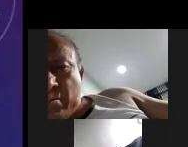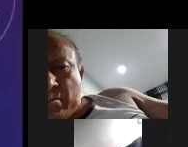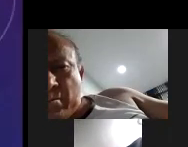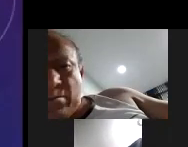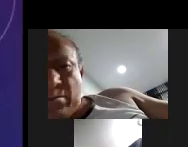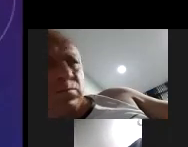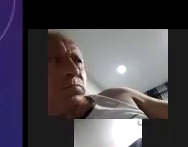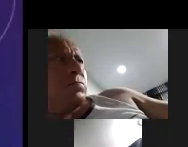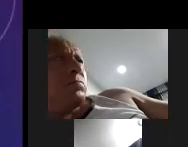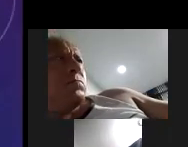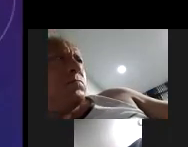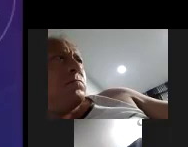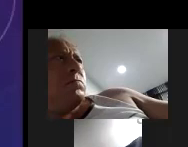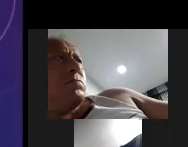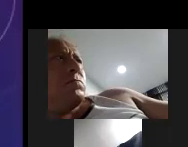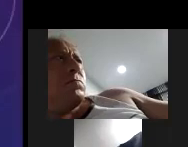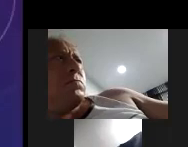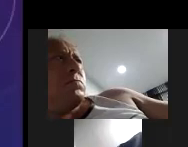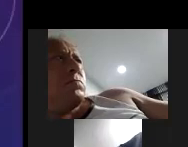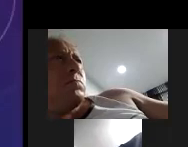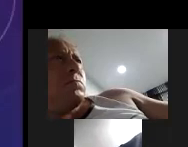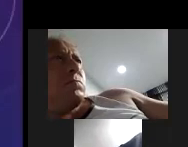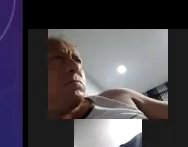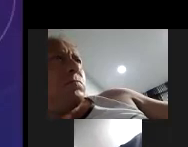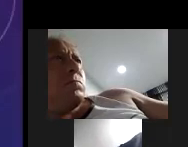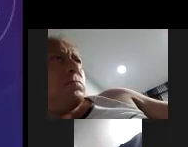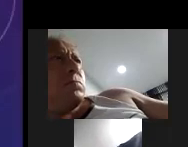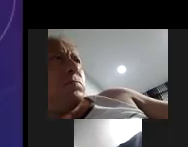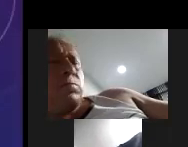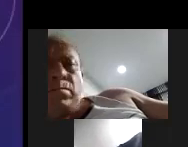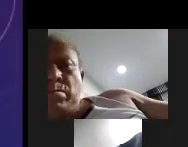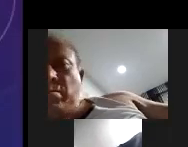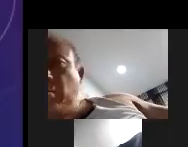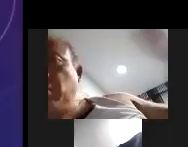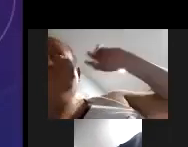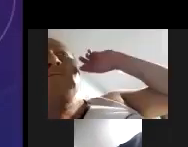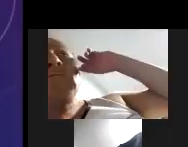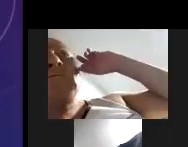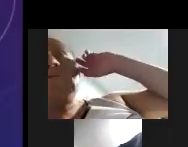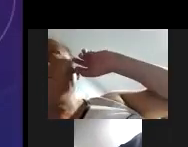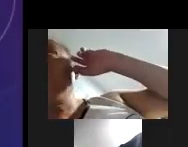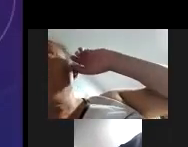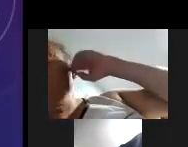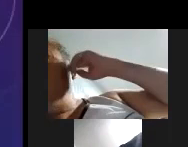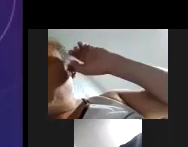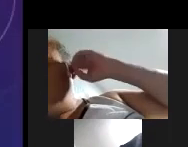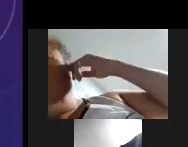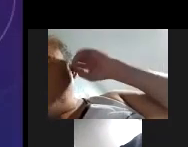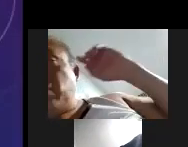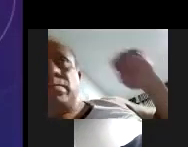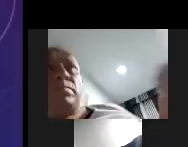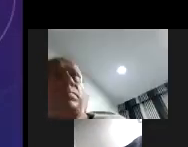Respiración abdominal o diafragmática, ¿no? Acostado sobre piernas semiflexionadas, puede poner un cojín debajo de estas o sentado en una